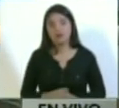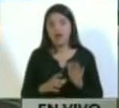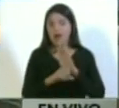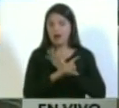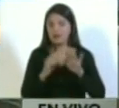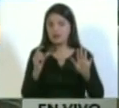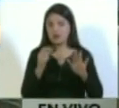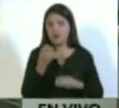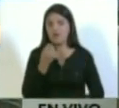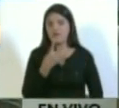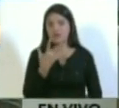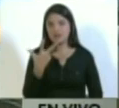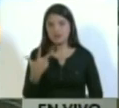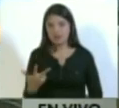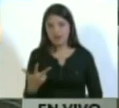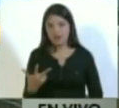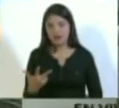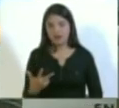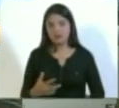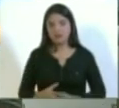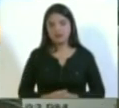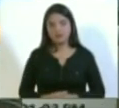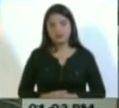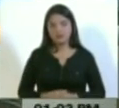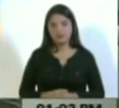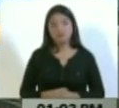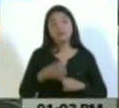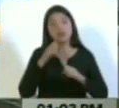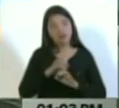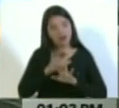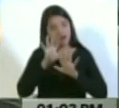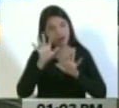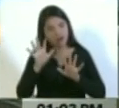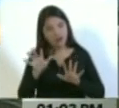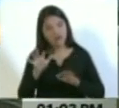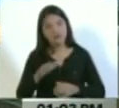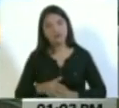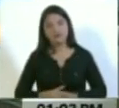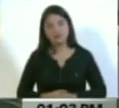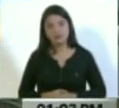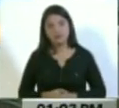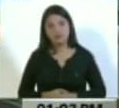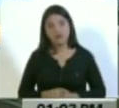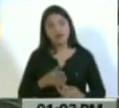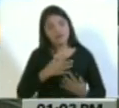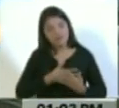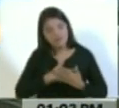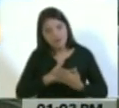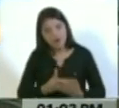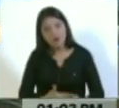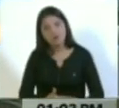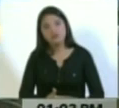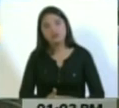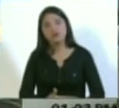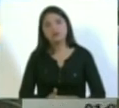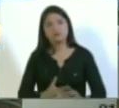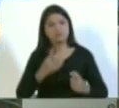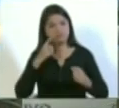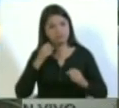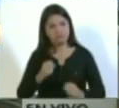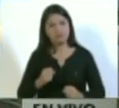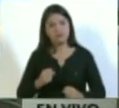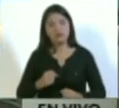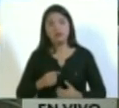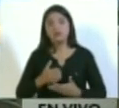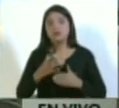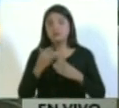artículo 23 y sus incumplimientos. Y por supuesto, la voluntad, capacidad y